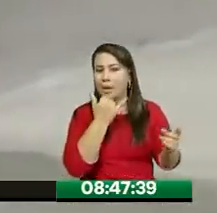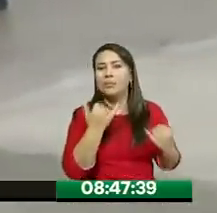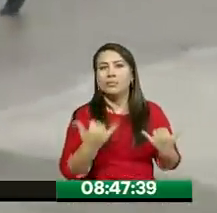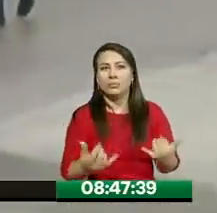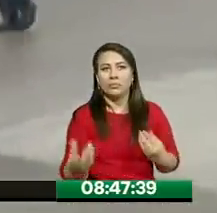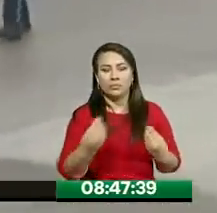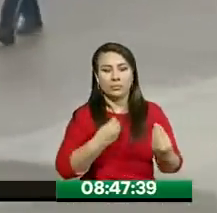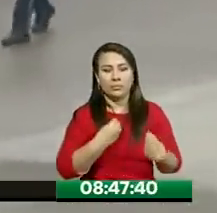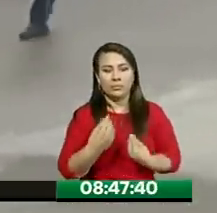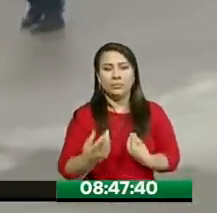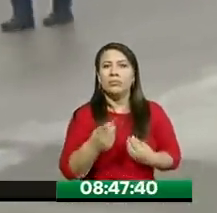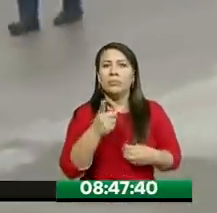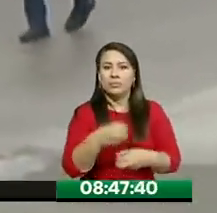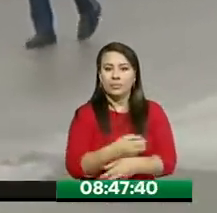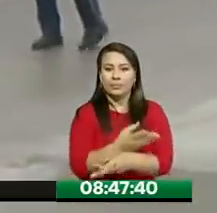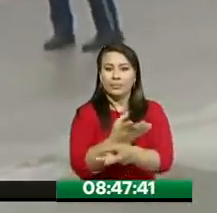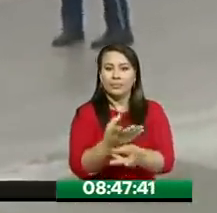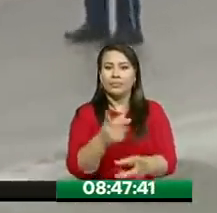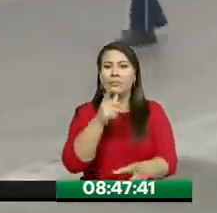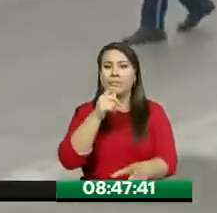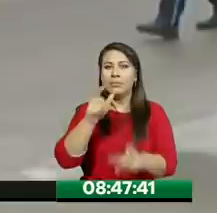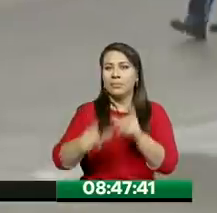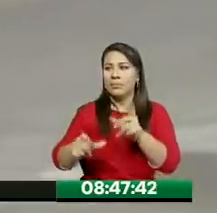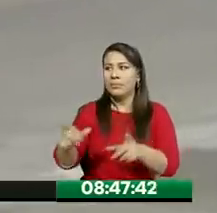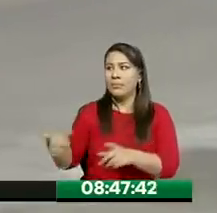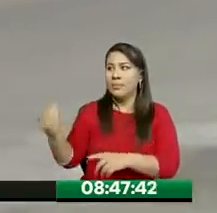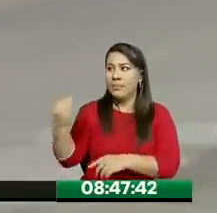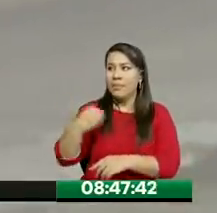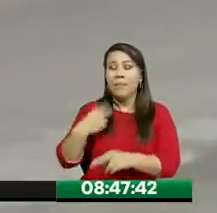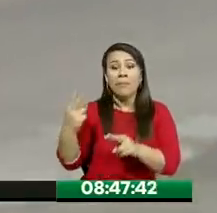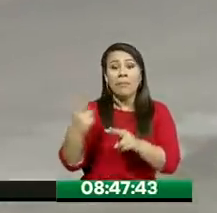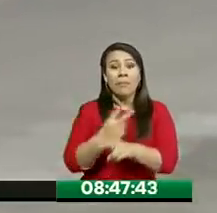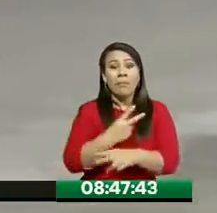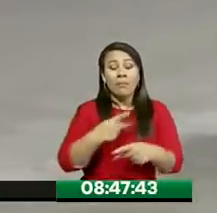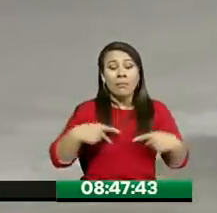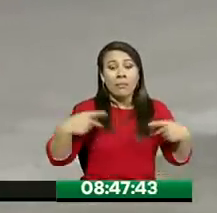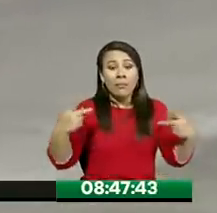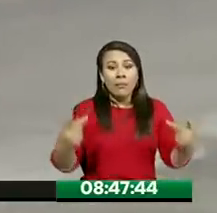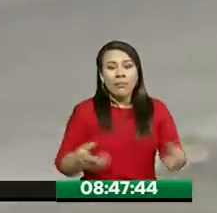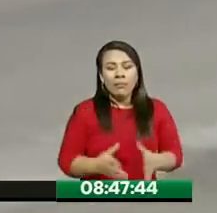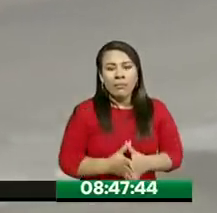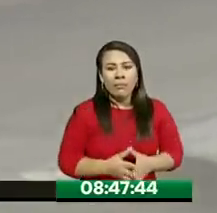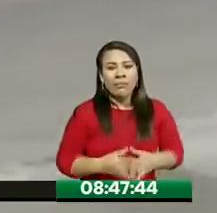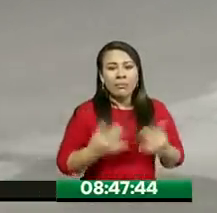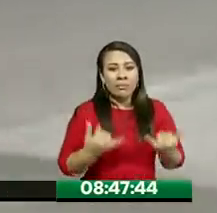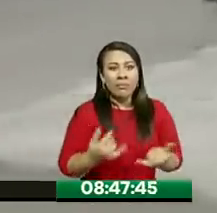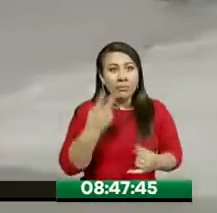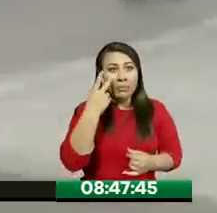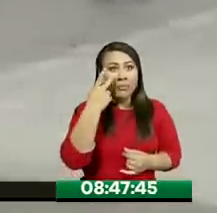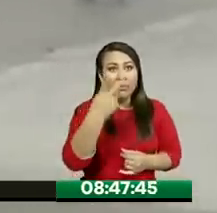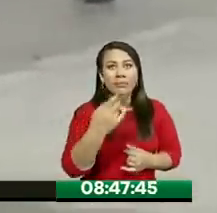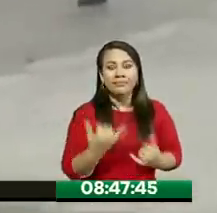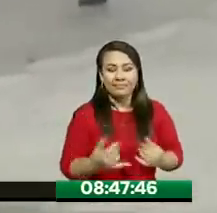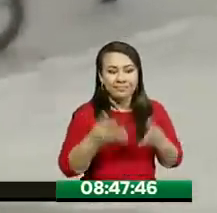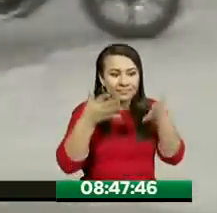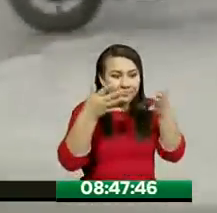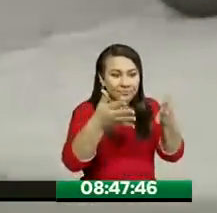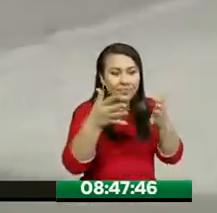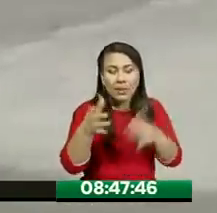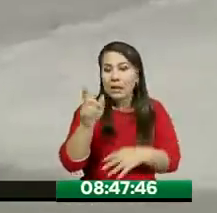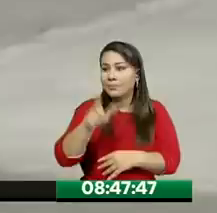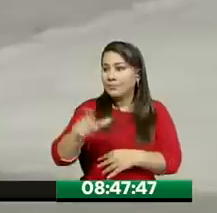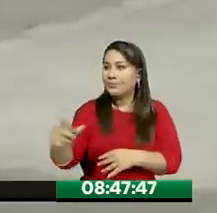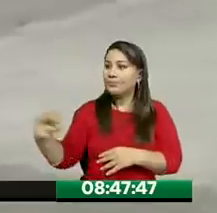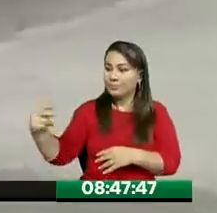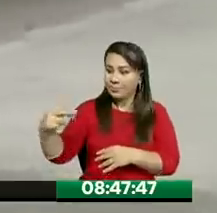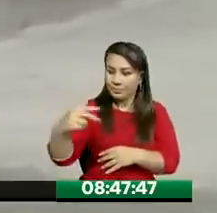de esposos ocultaba el alcaloide entre las prendas de vestir de su hija menor de edad. Su captura se efectuó en